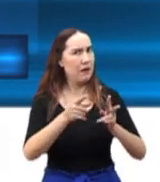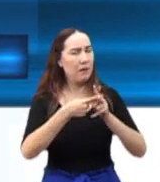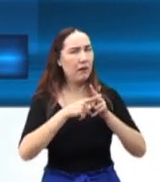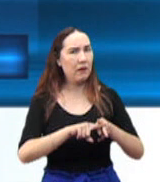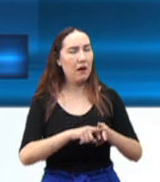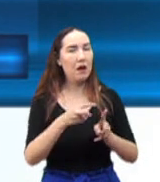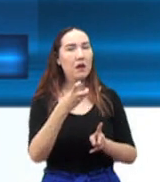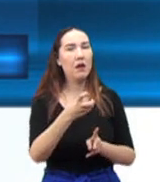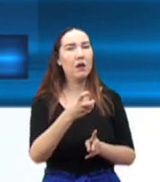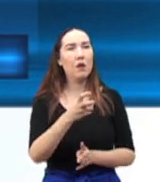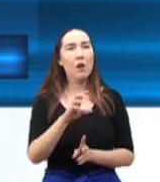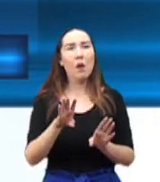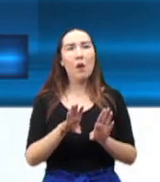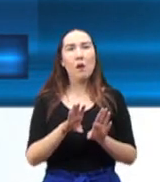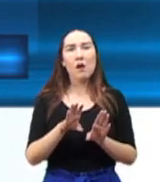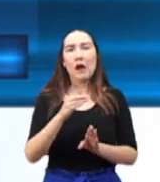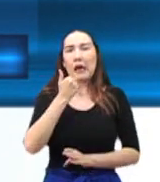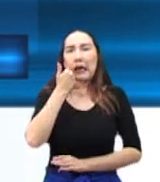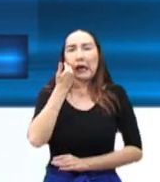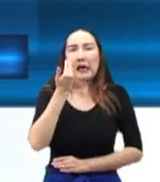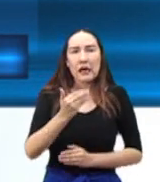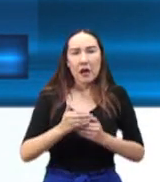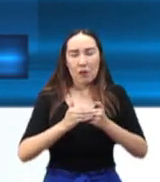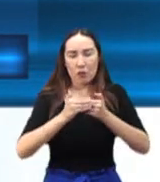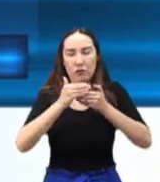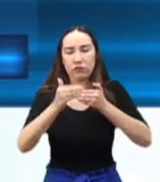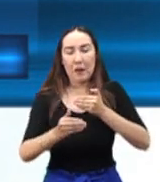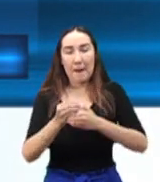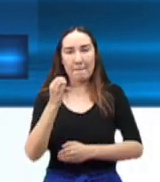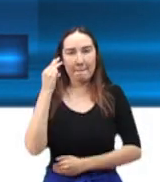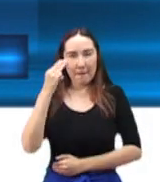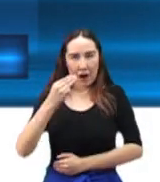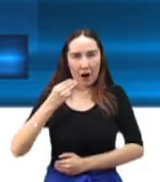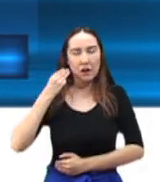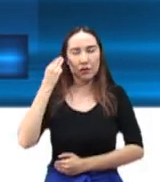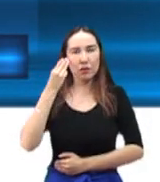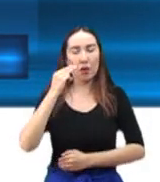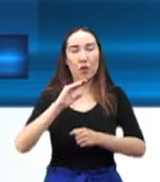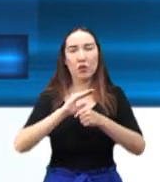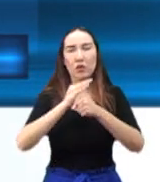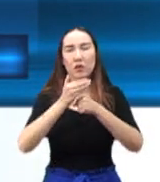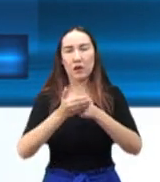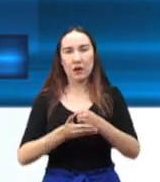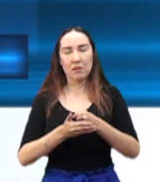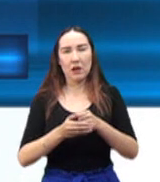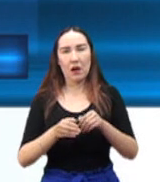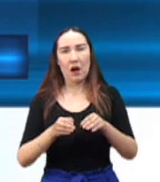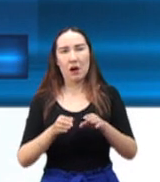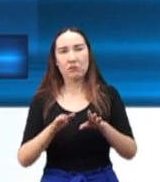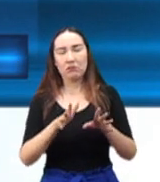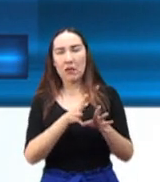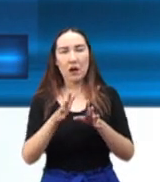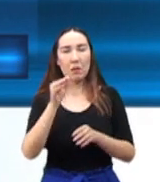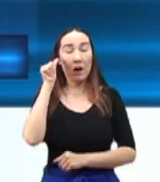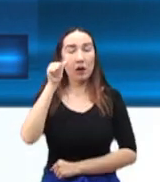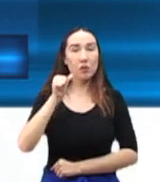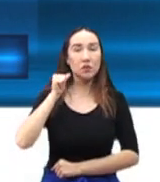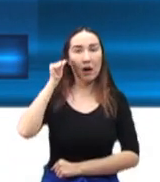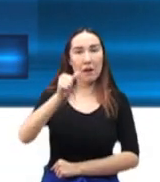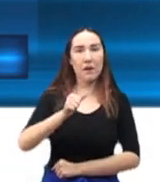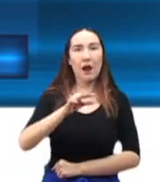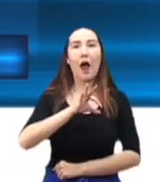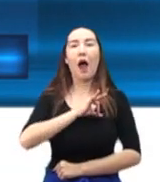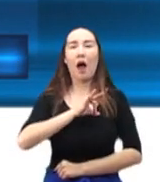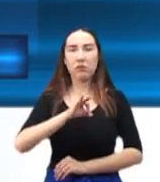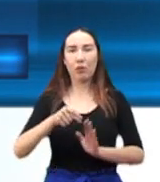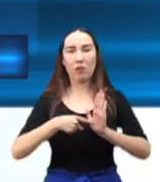pretendíamos concluir lo que era el mes de marzo, naturalmente parte de abril, para poder presentar todas